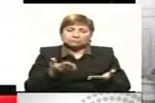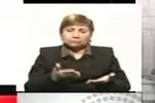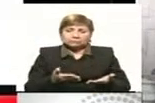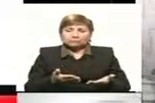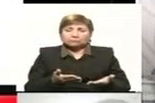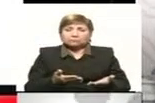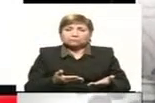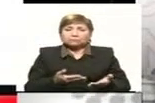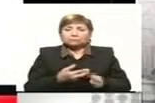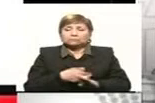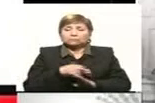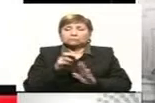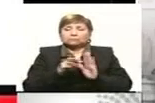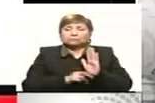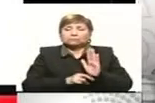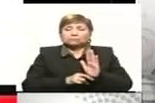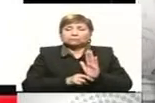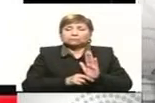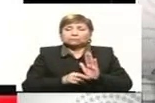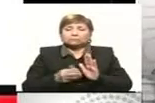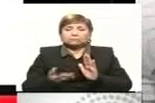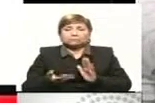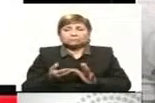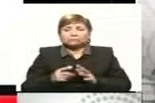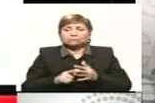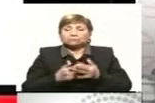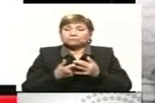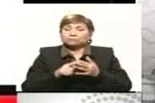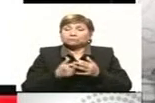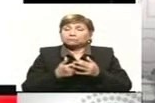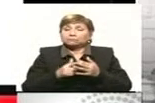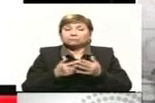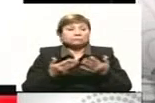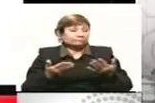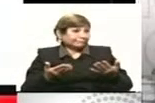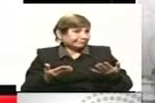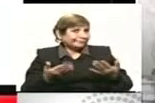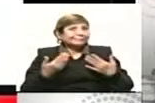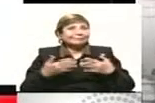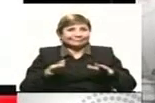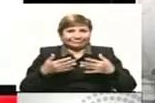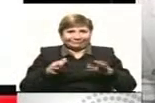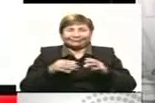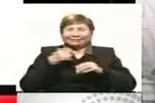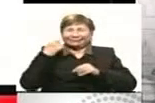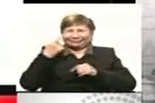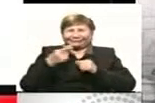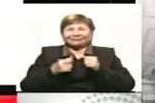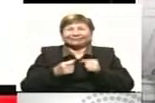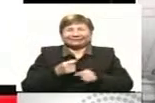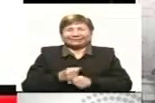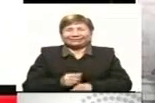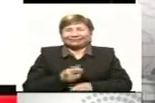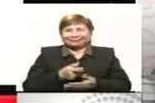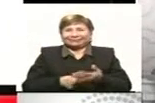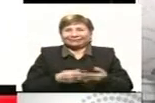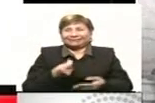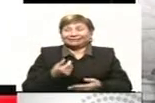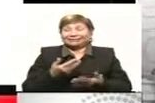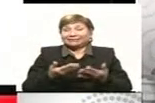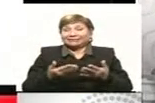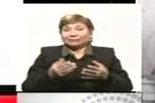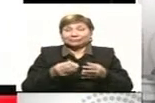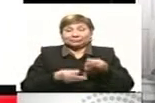avanzando los proyectos, vamos a que estos proyectos comiencen, vamos a poder establecerlos en el próximo presupuesto, ¿no? O sea, se van